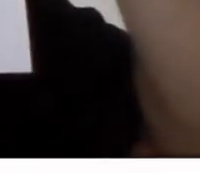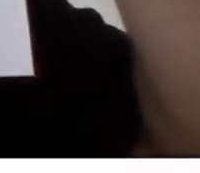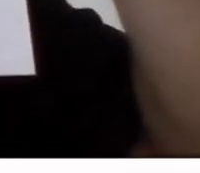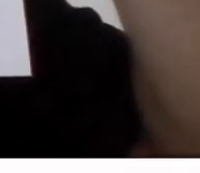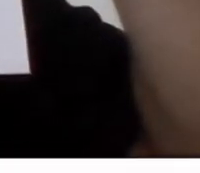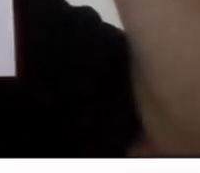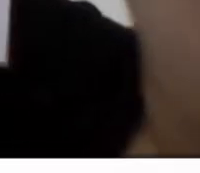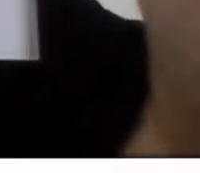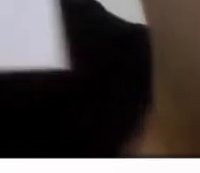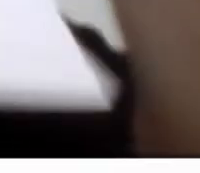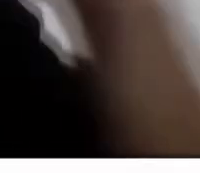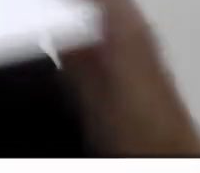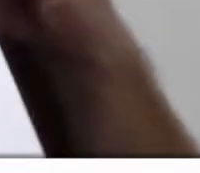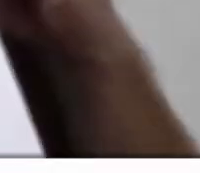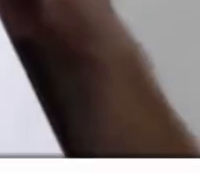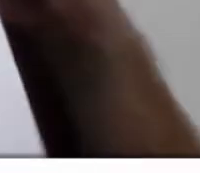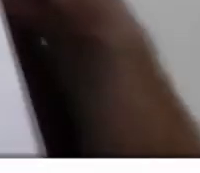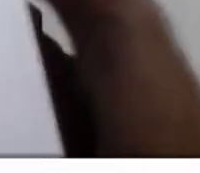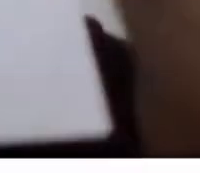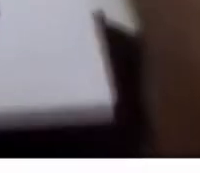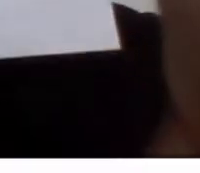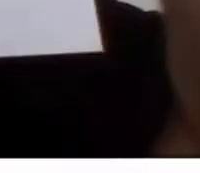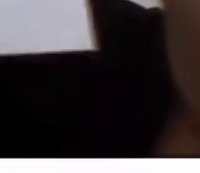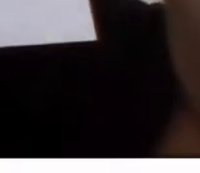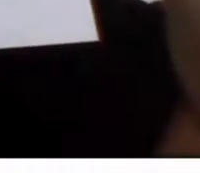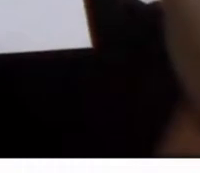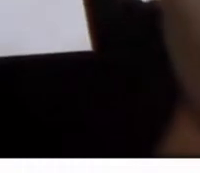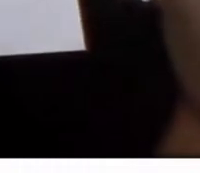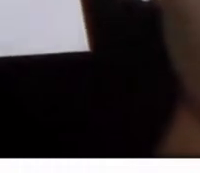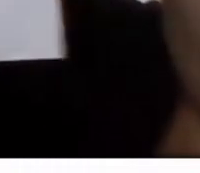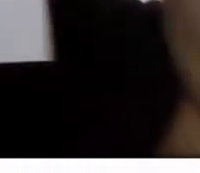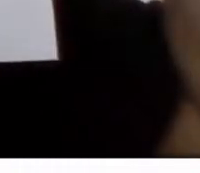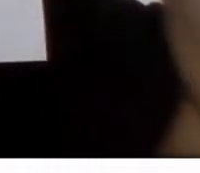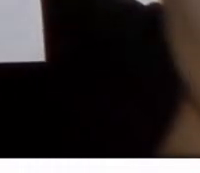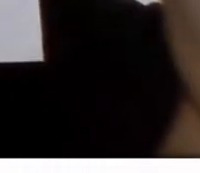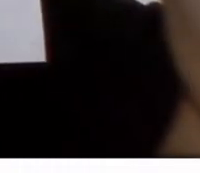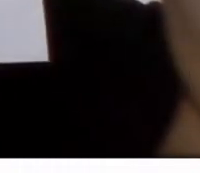campo. Y aquí estaba emplazado